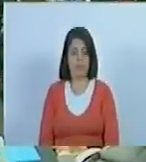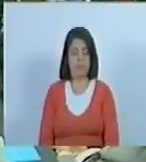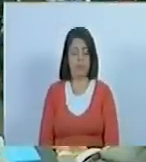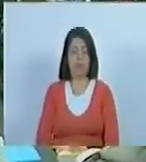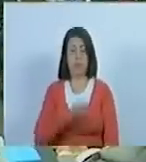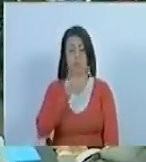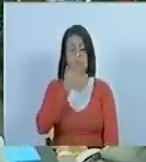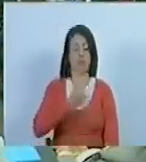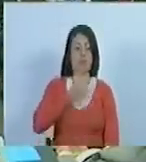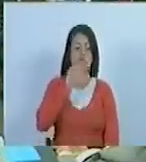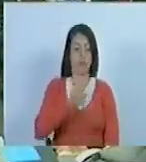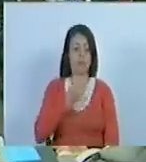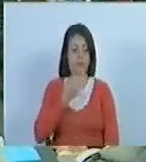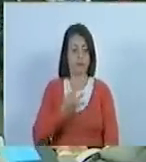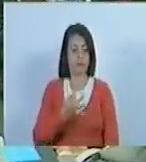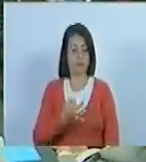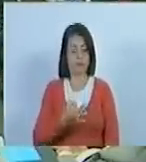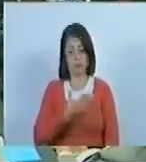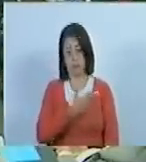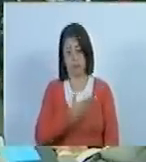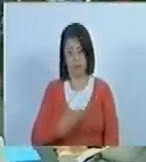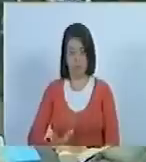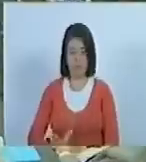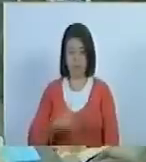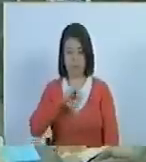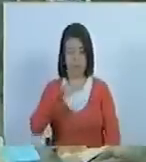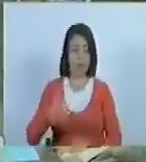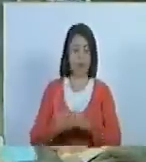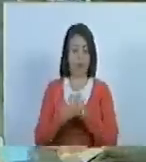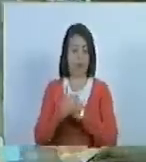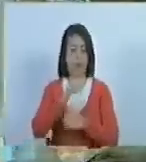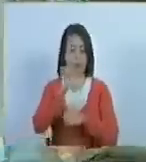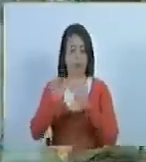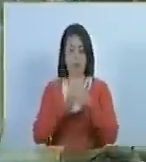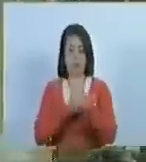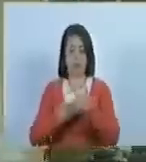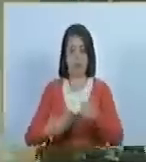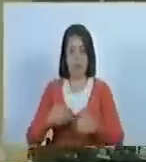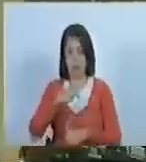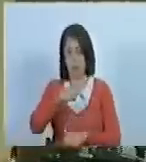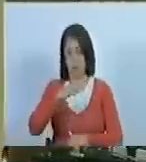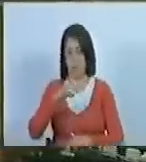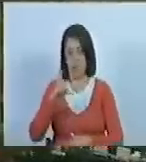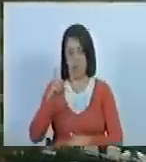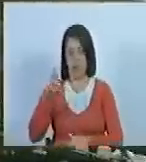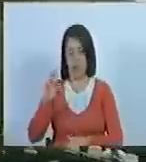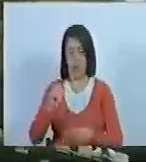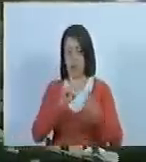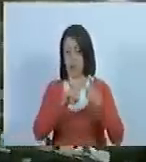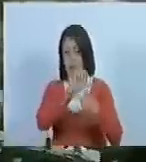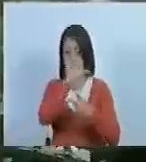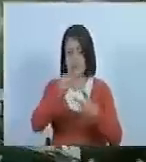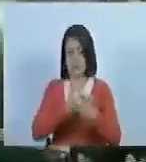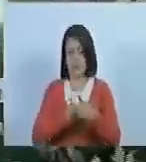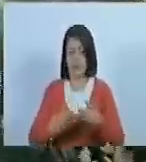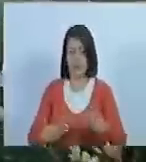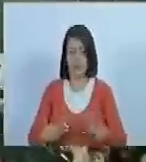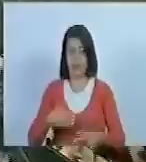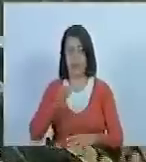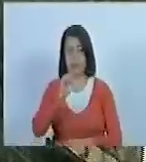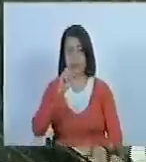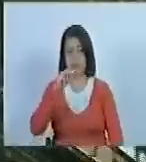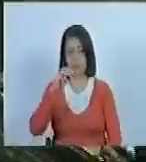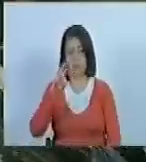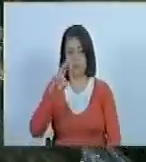Buenas tardes, ciudadano presidente Jorge Rodríguez, primer vicepresidente Pedro Infante, segunda vicepresidenta mi querida